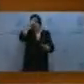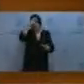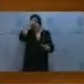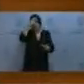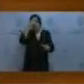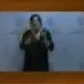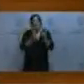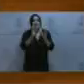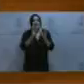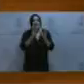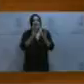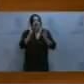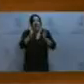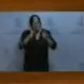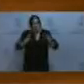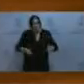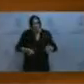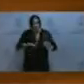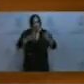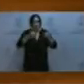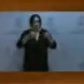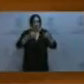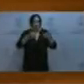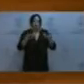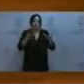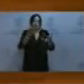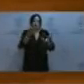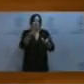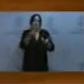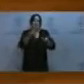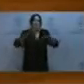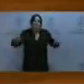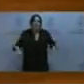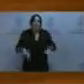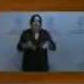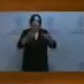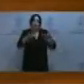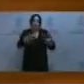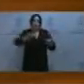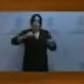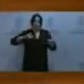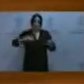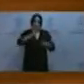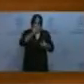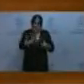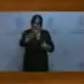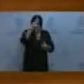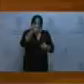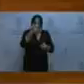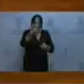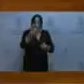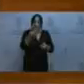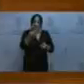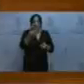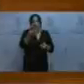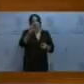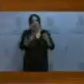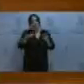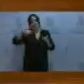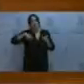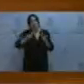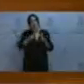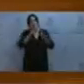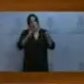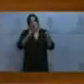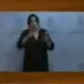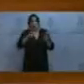tratamientos rehabilitadores, potenciar la autonomía del enfermo, vivienda adaptada y más profesionales. Igualmente,